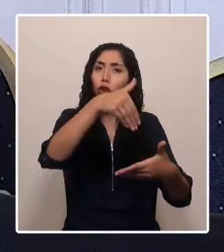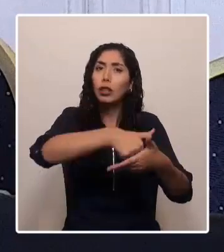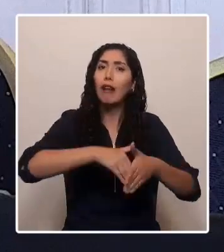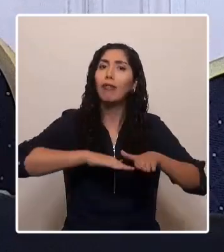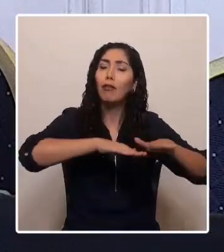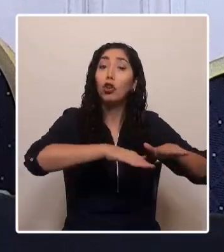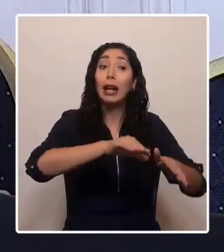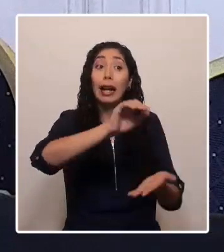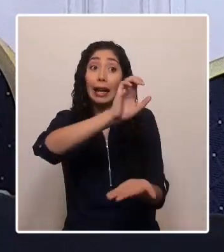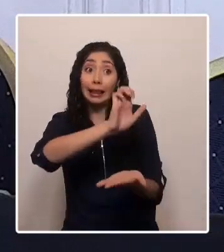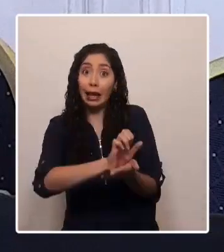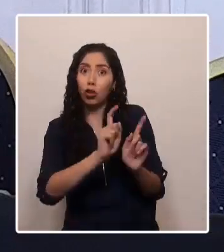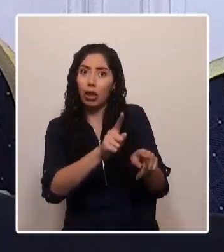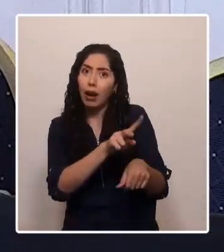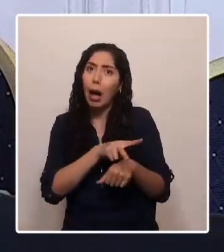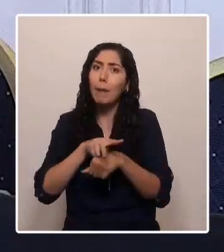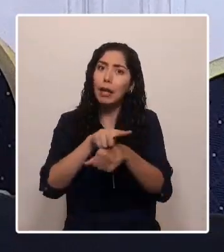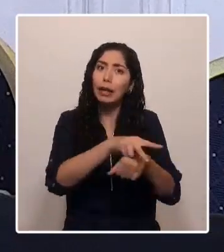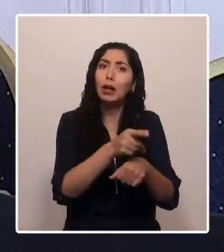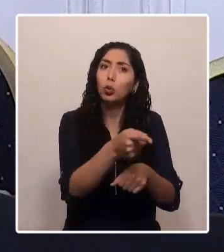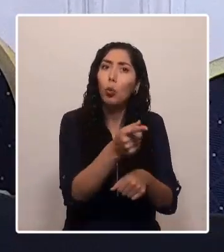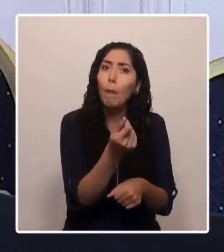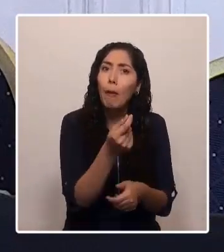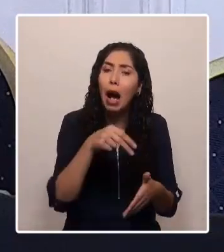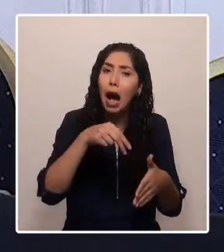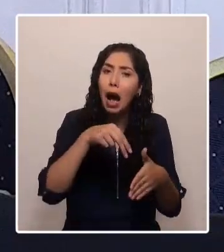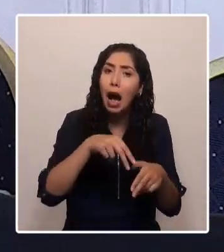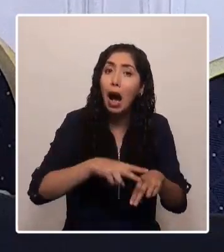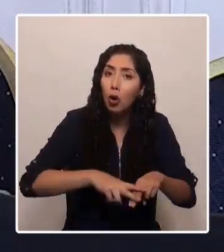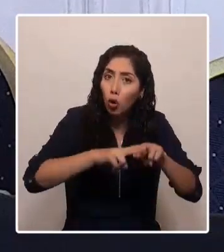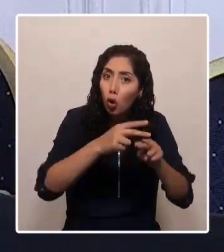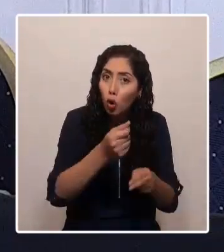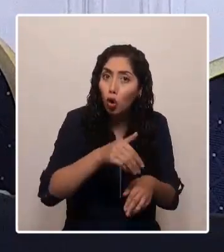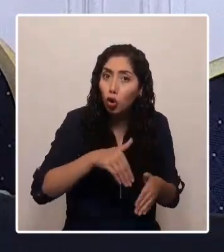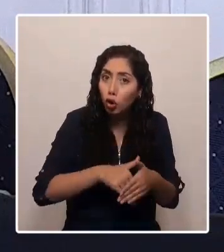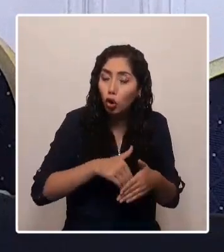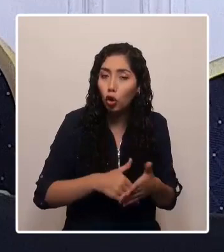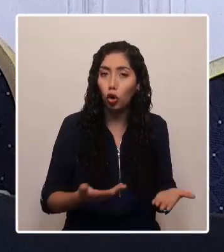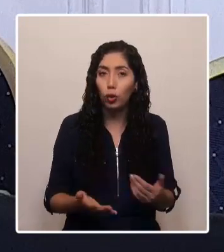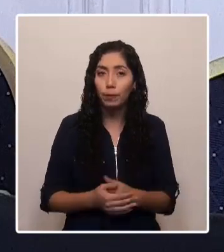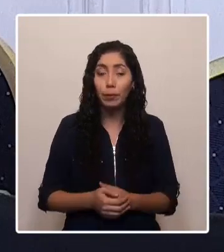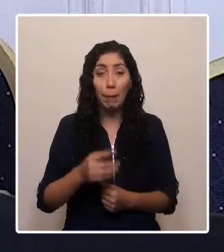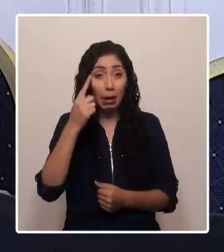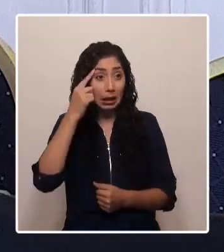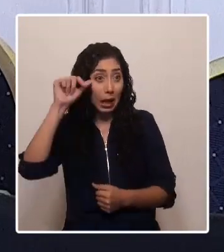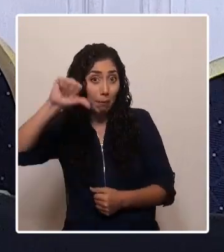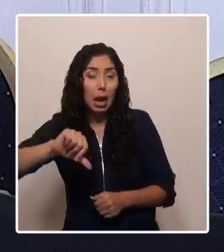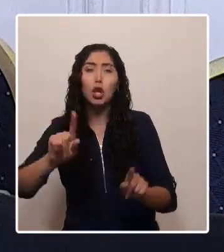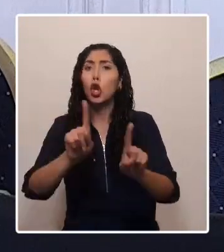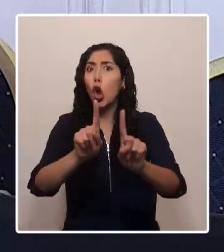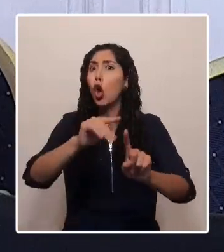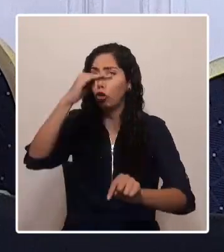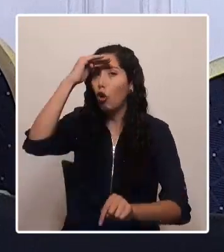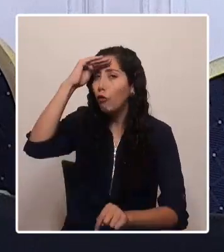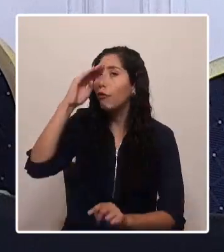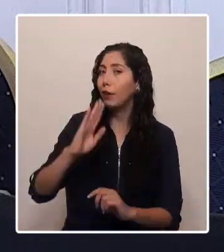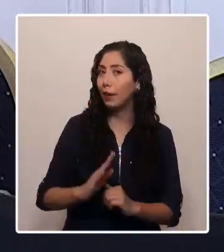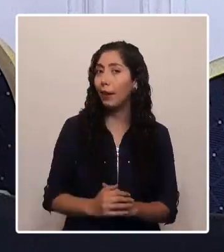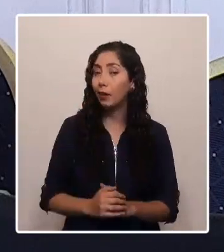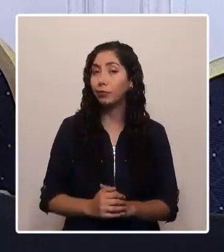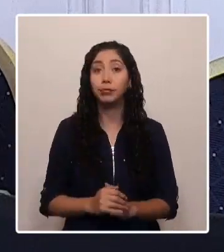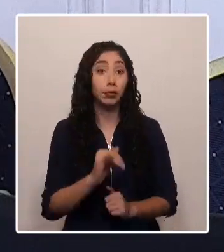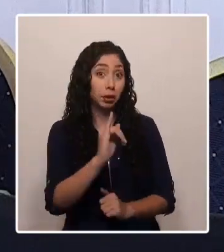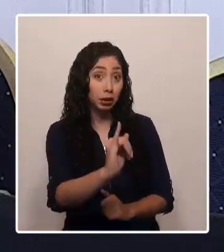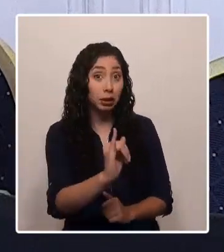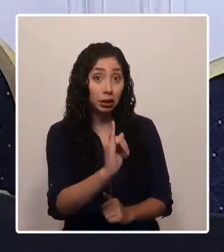el Estado el que administre tus ahorros. Pero no hay que pensar mal, tienes que confiar en ellos. Sí, los que llegaron